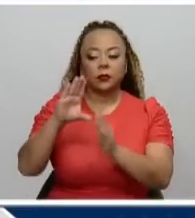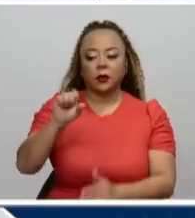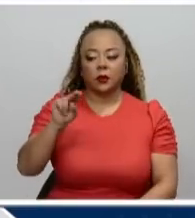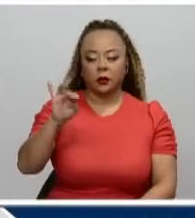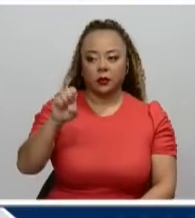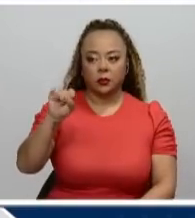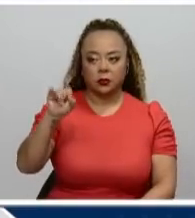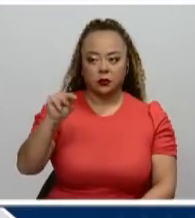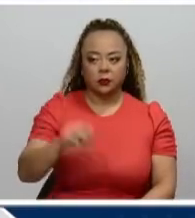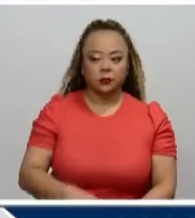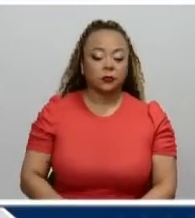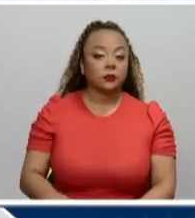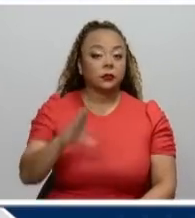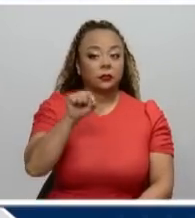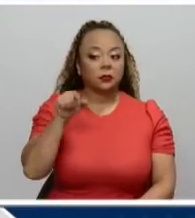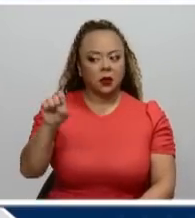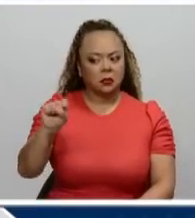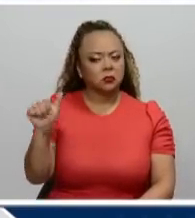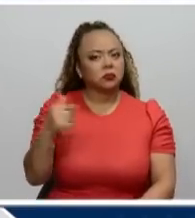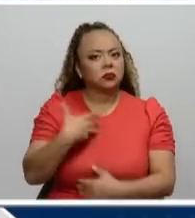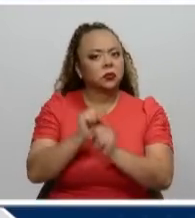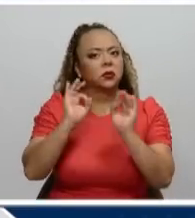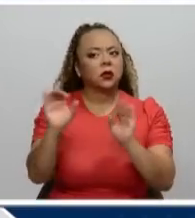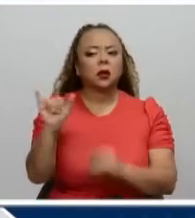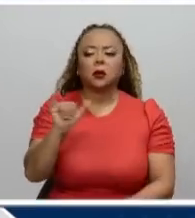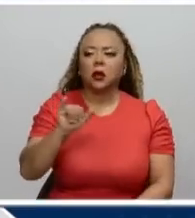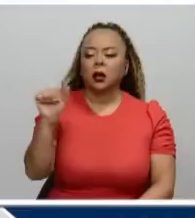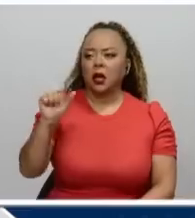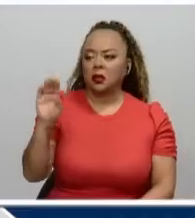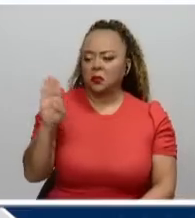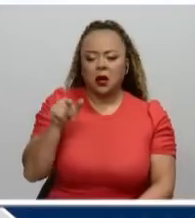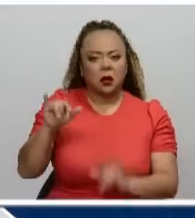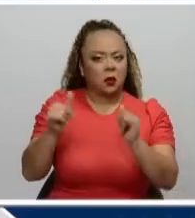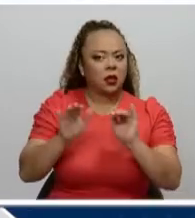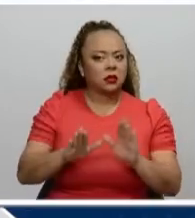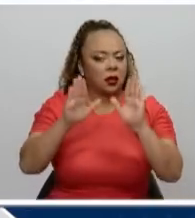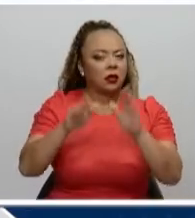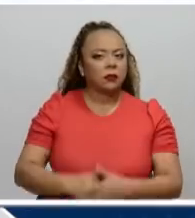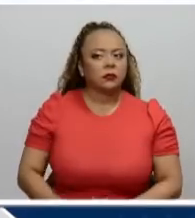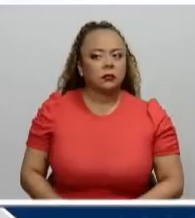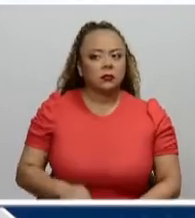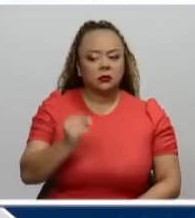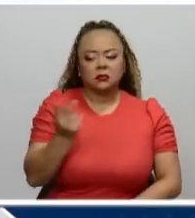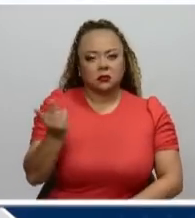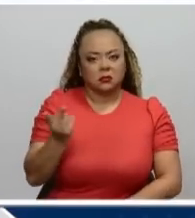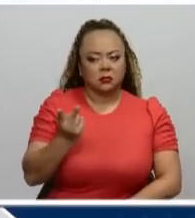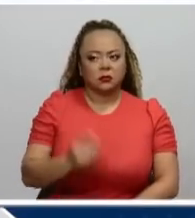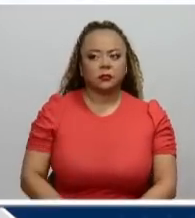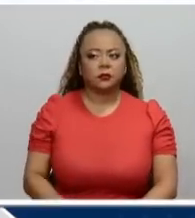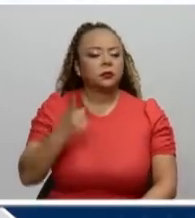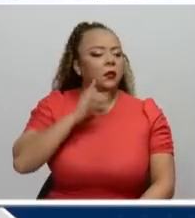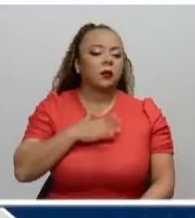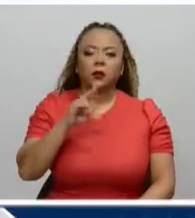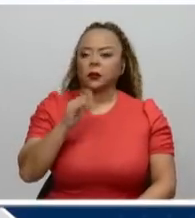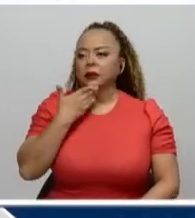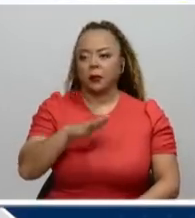está en el departamento de mediocampistas y Sebastián lo hace muy bien Igual que Alejandro Durán viene jugando extraordinario en herediano y los dos los dos se metieron para mí no